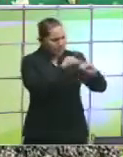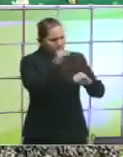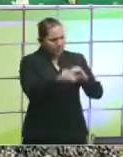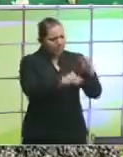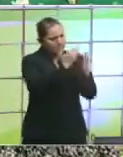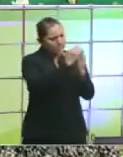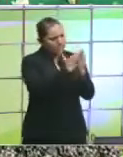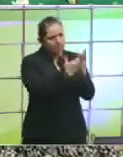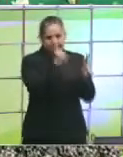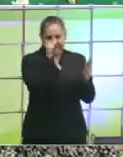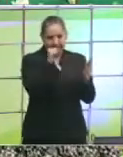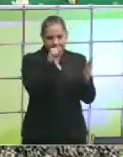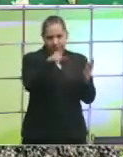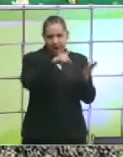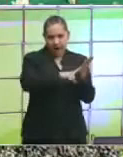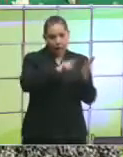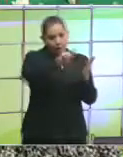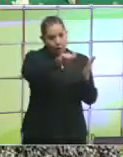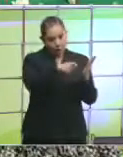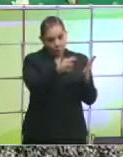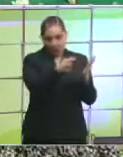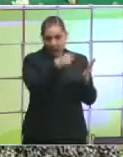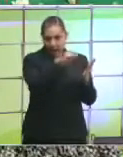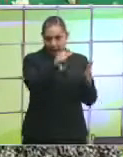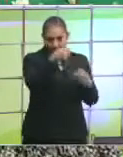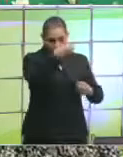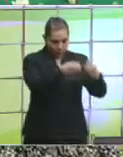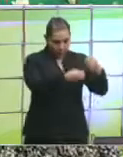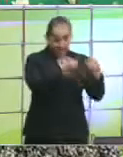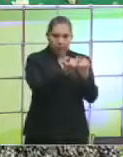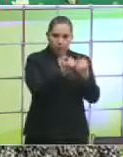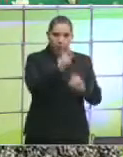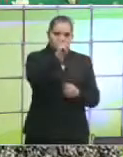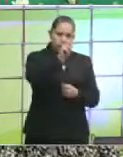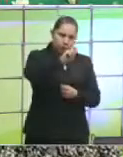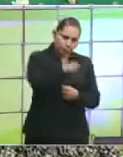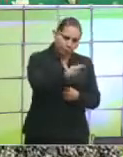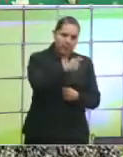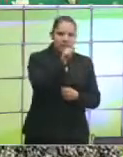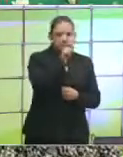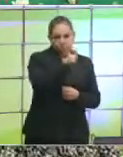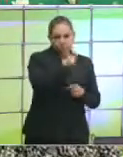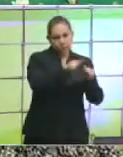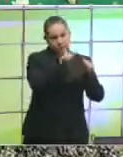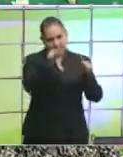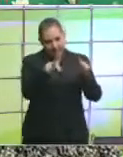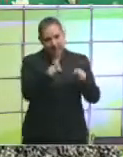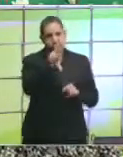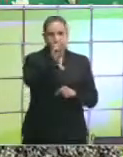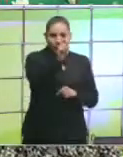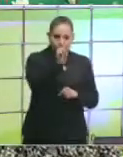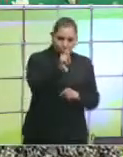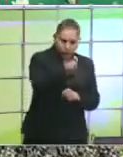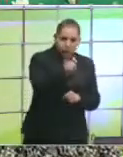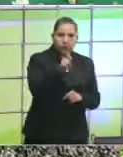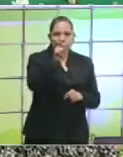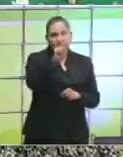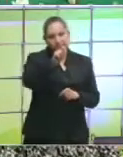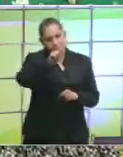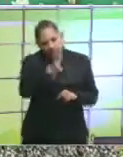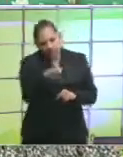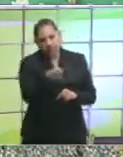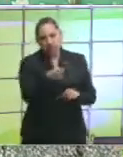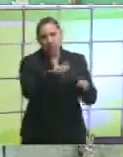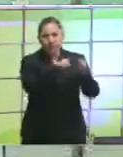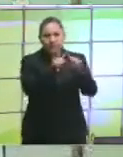servía casi para cualquier cosa como coma punto y coma punto seguido puntilla parte del signo de intersección en fin casi lo que ustedes quieran como